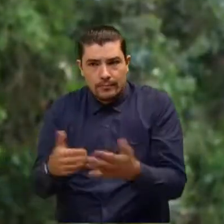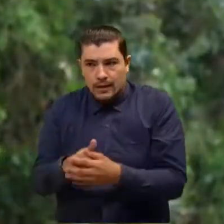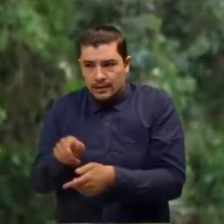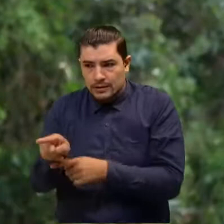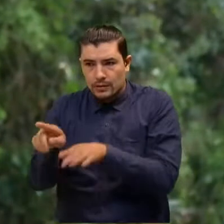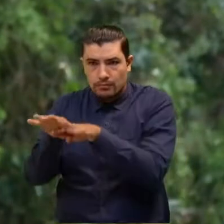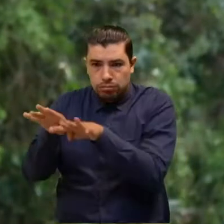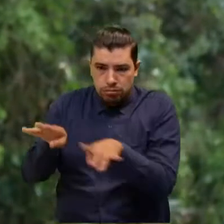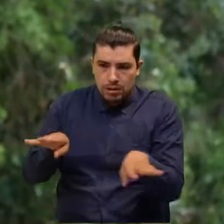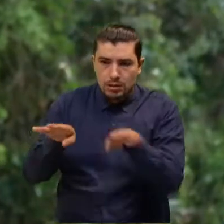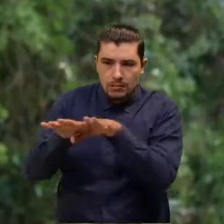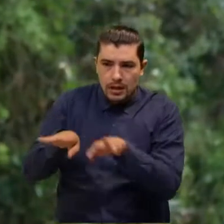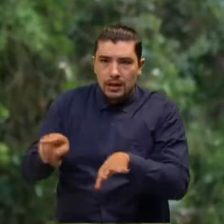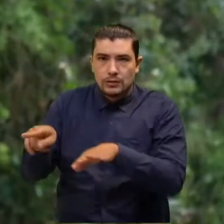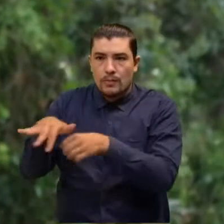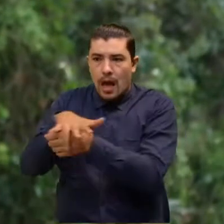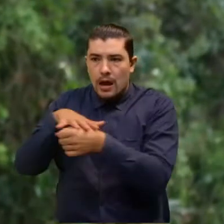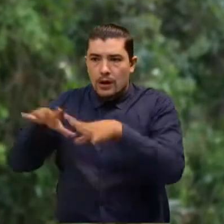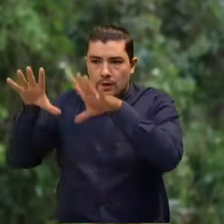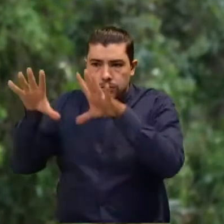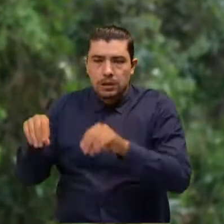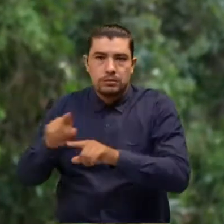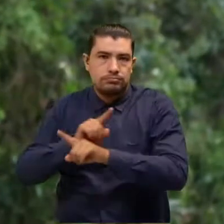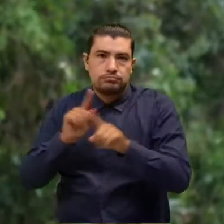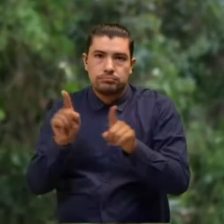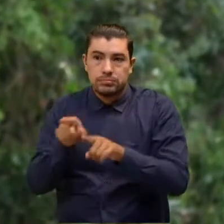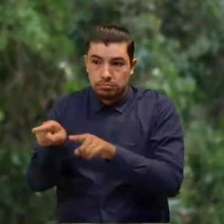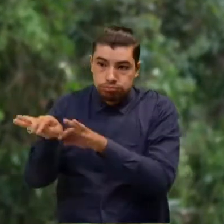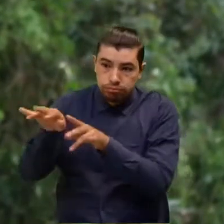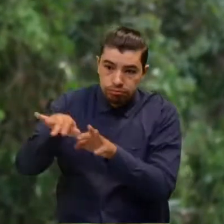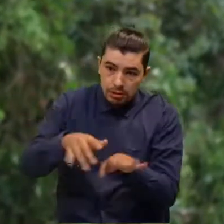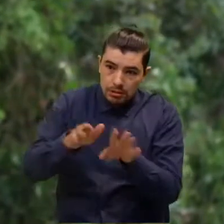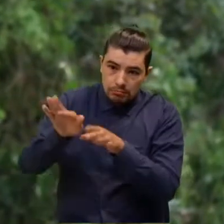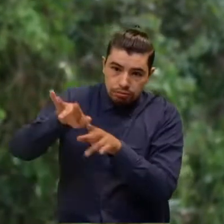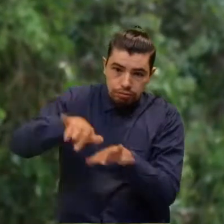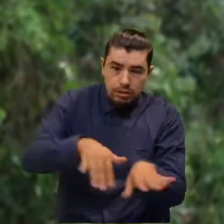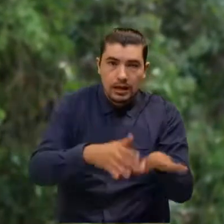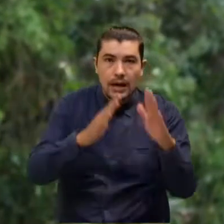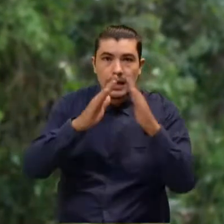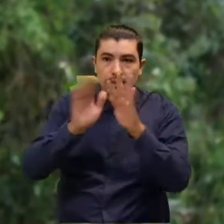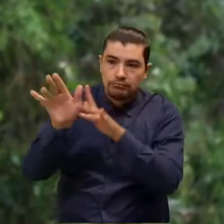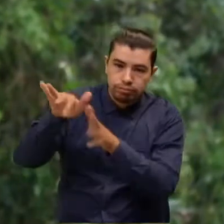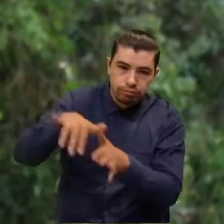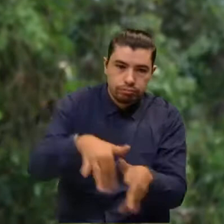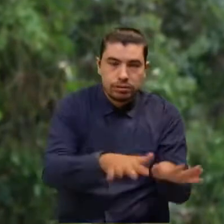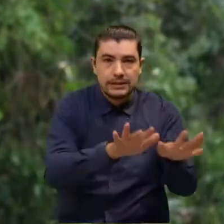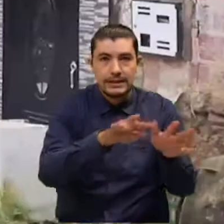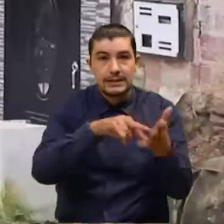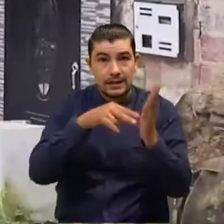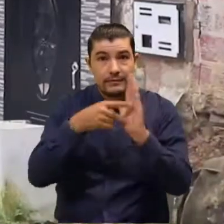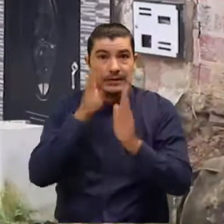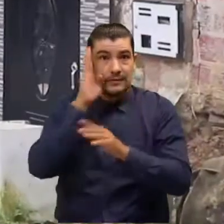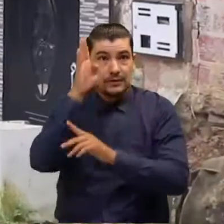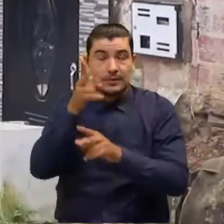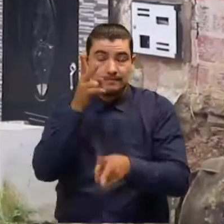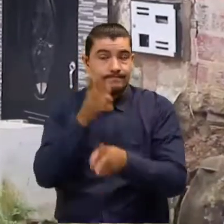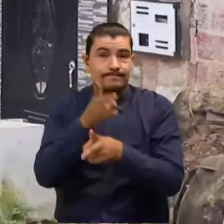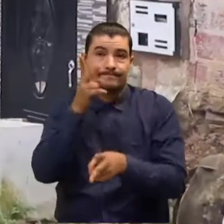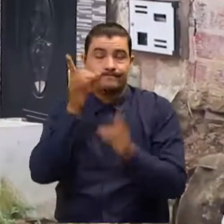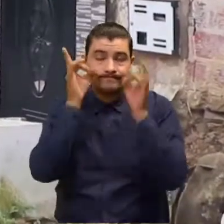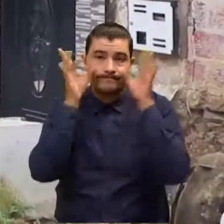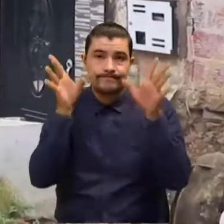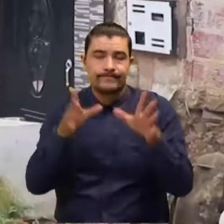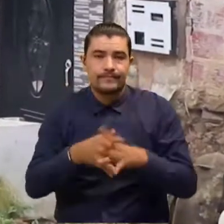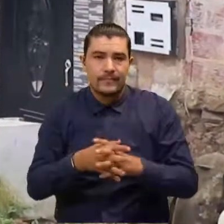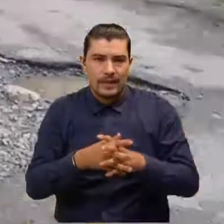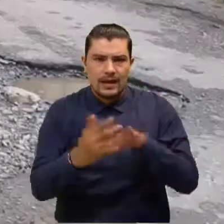atar a acabar el barrio porque si continúa el derrumbe las casas se siguen viendo y sería algo terrible la parte baja